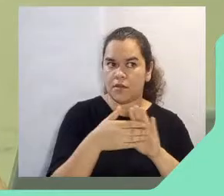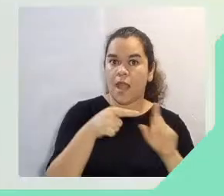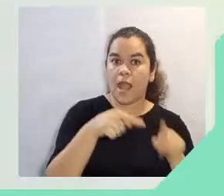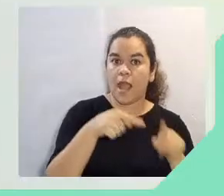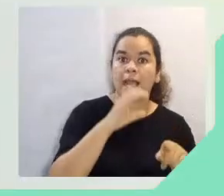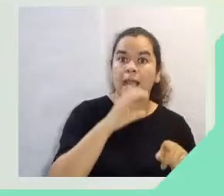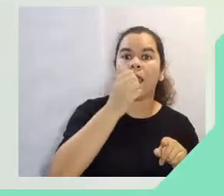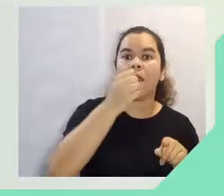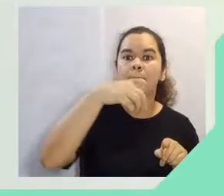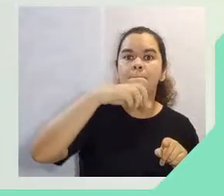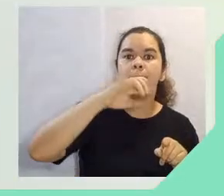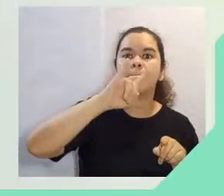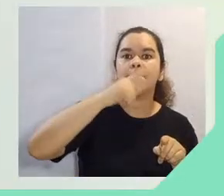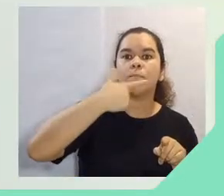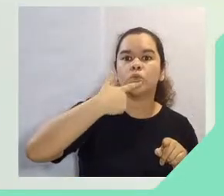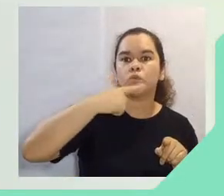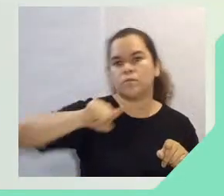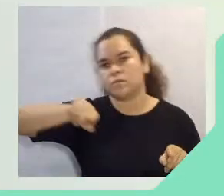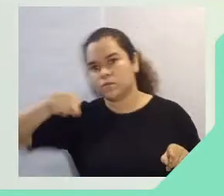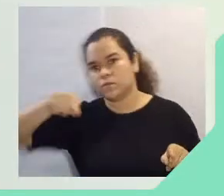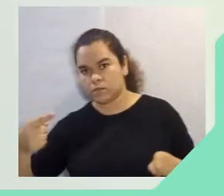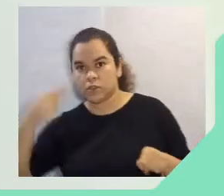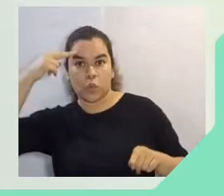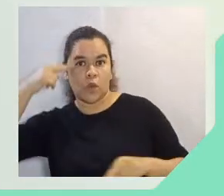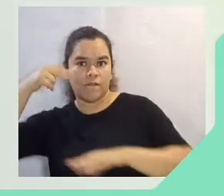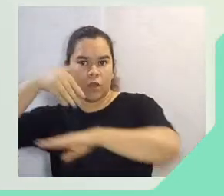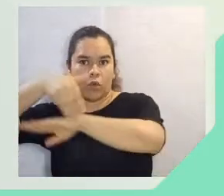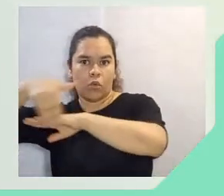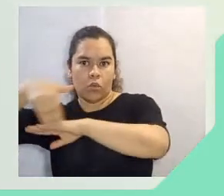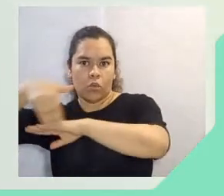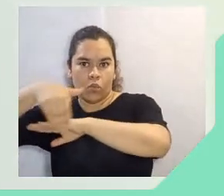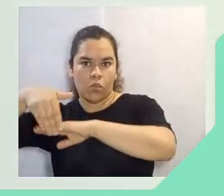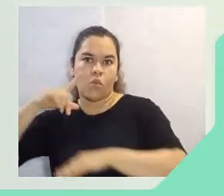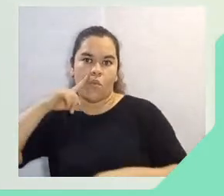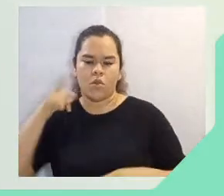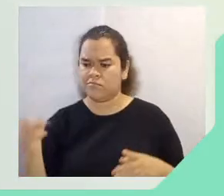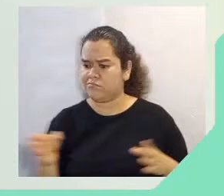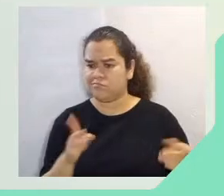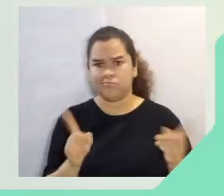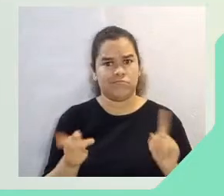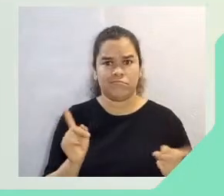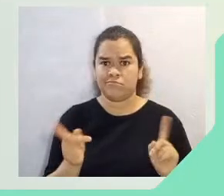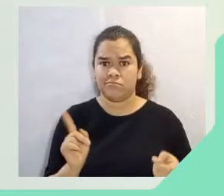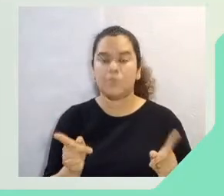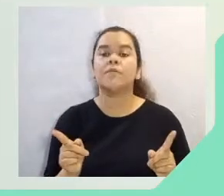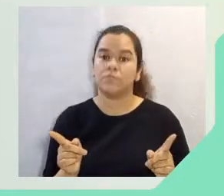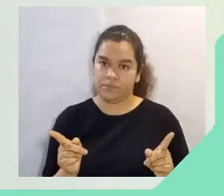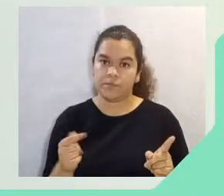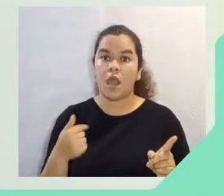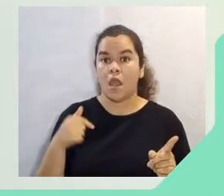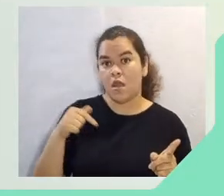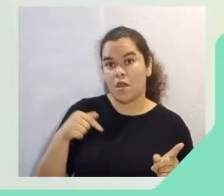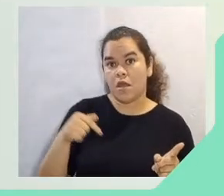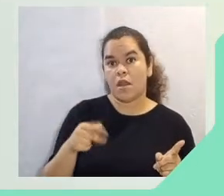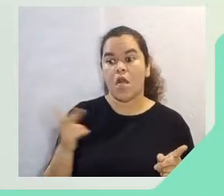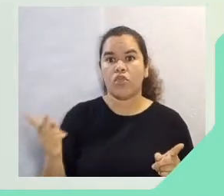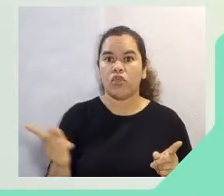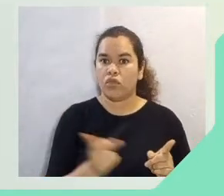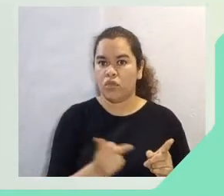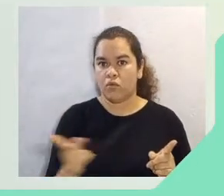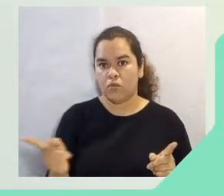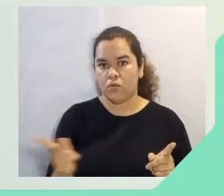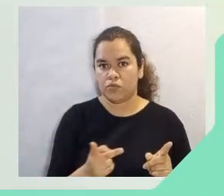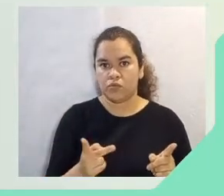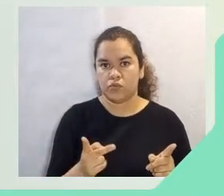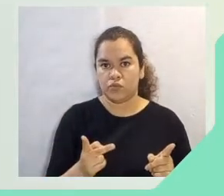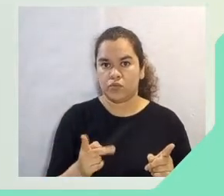Bueno, en este primer tramo tenemos en los dos edificios, tanto en la sede que